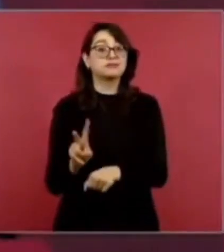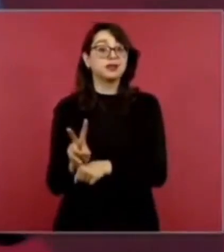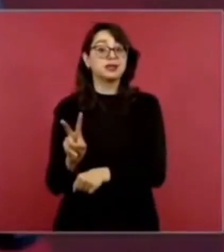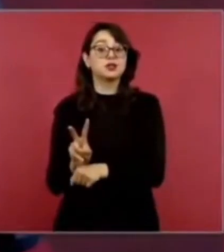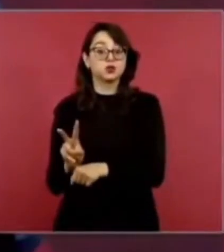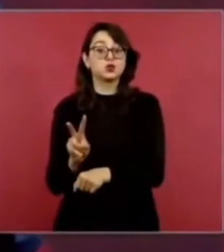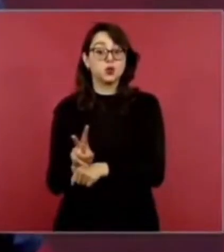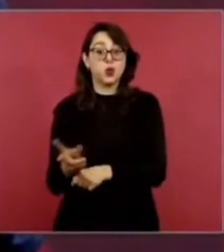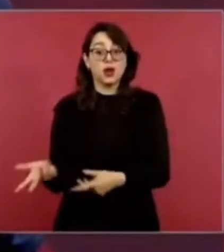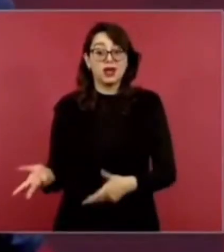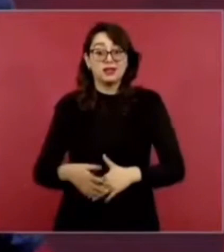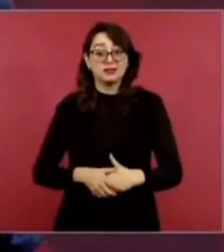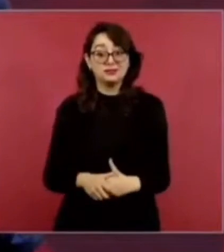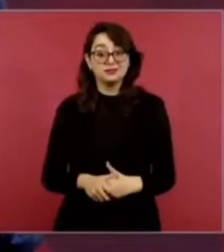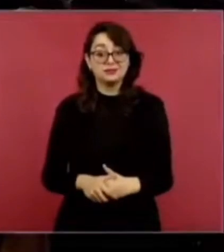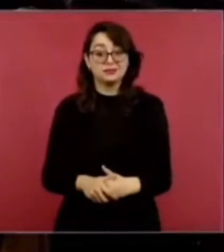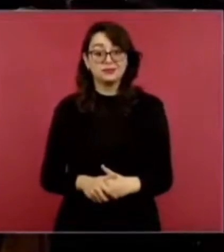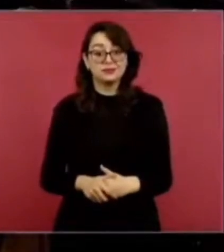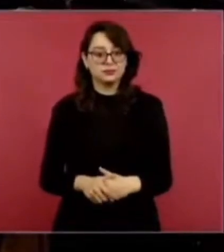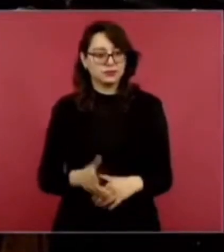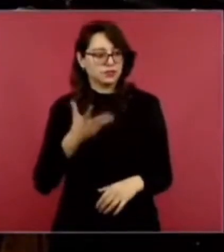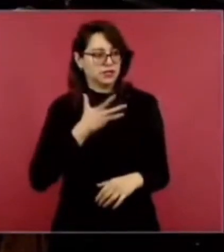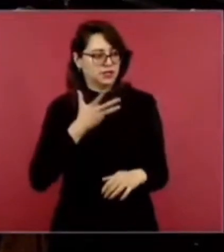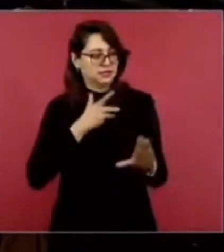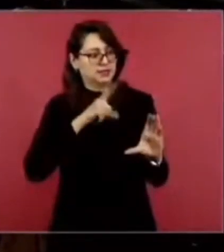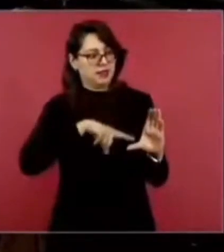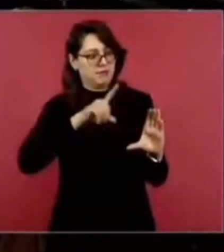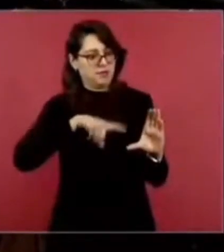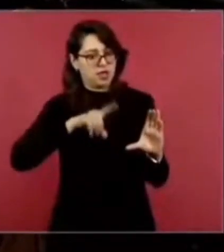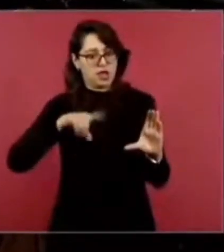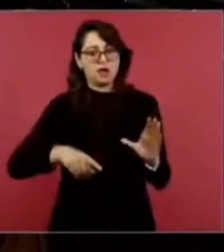¿Por qué no pones la gráfica, de favor?